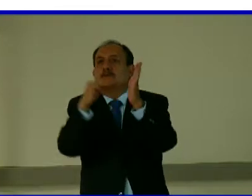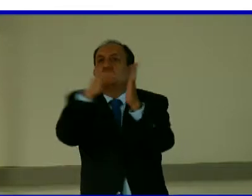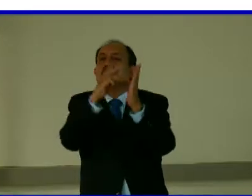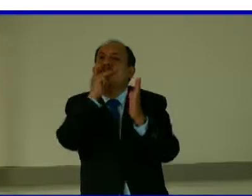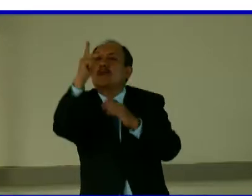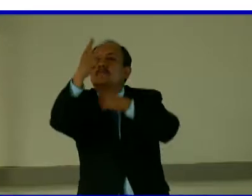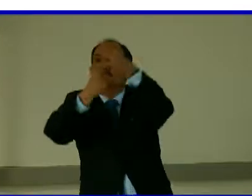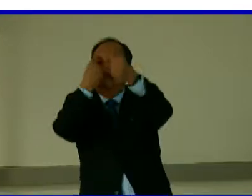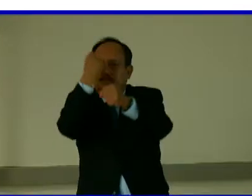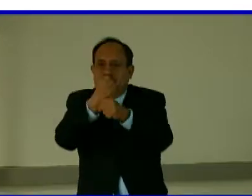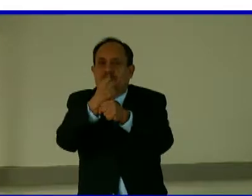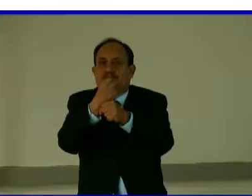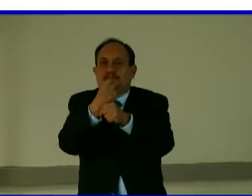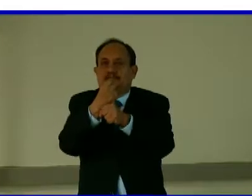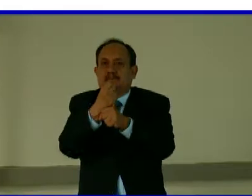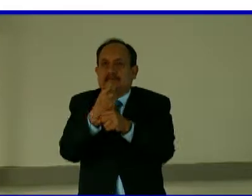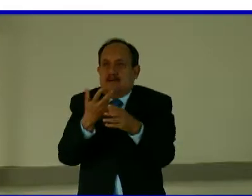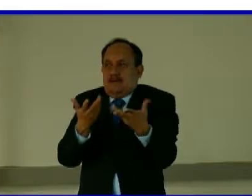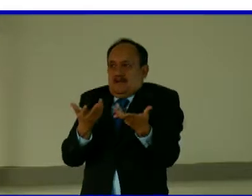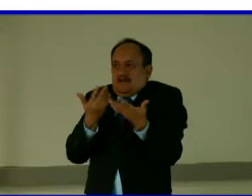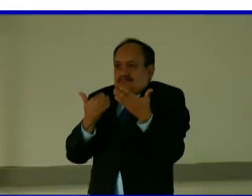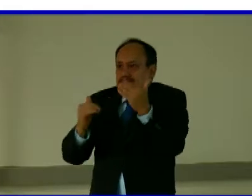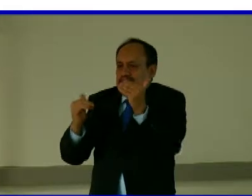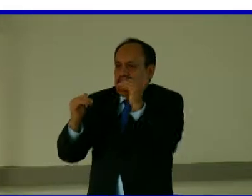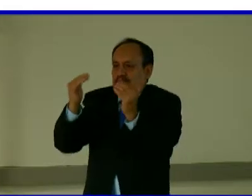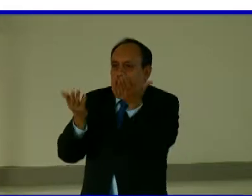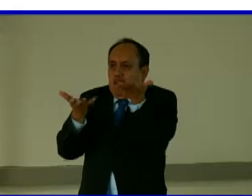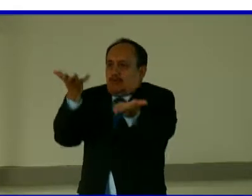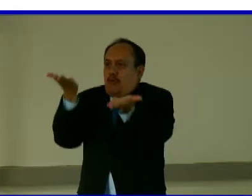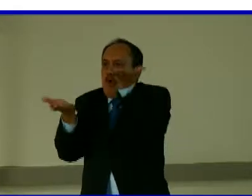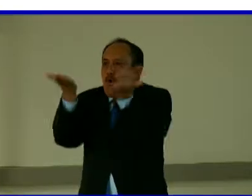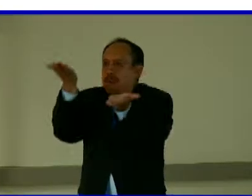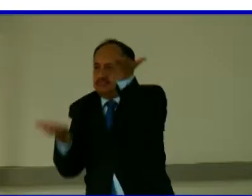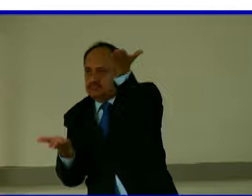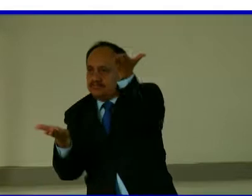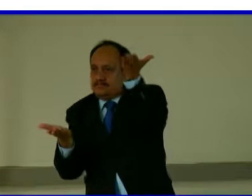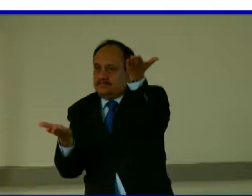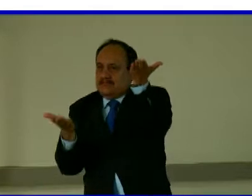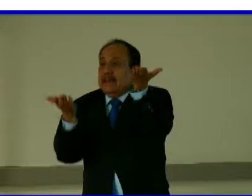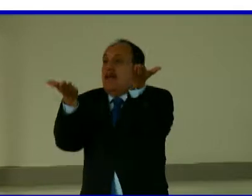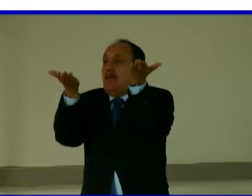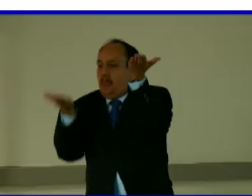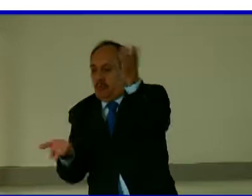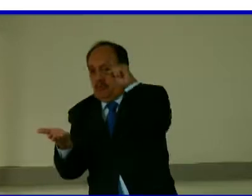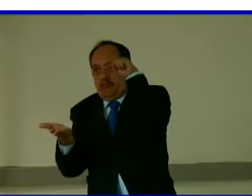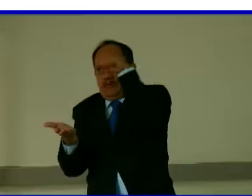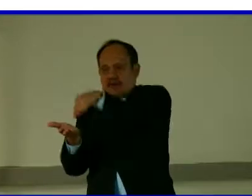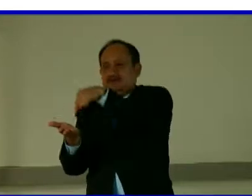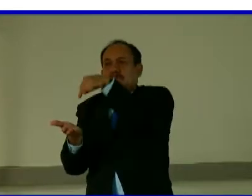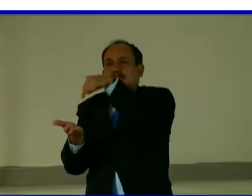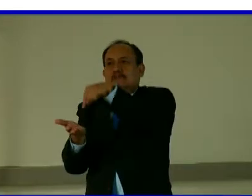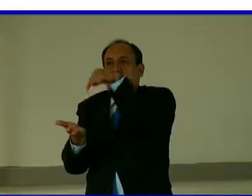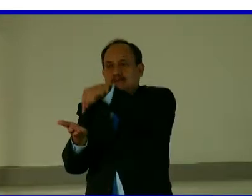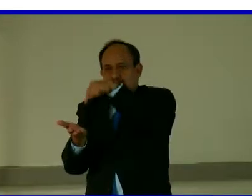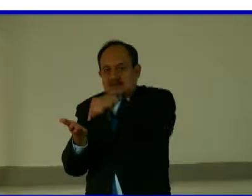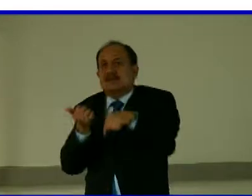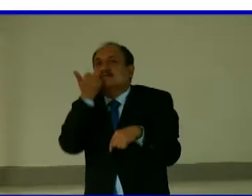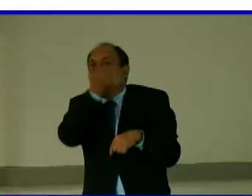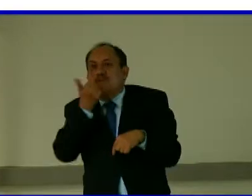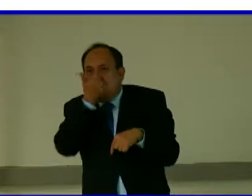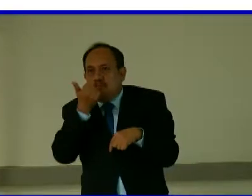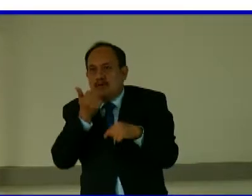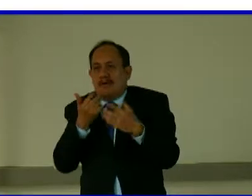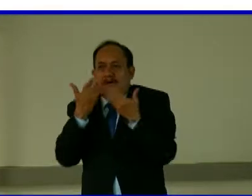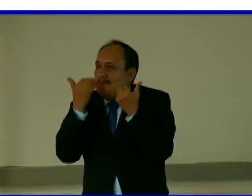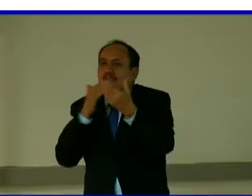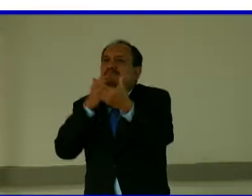año. Es que no hay comparación. El empobrecimiento de este estudiante por no